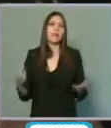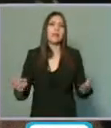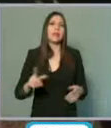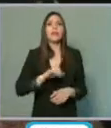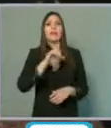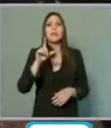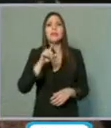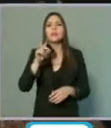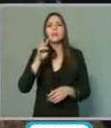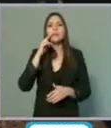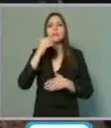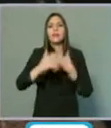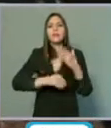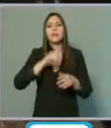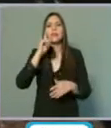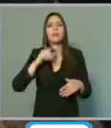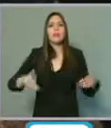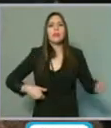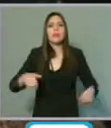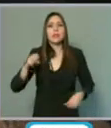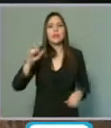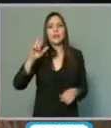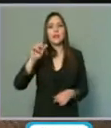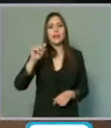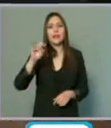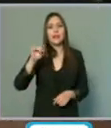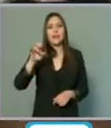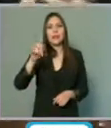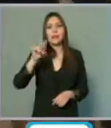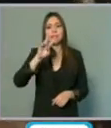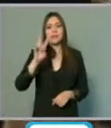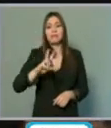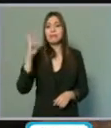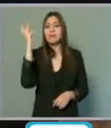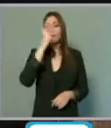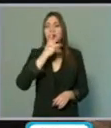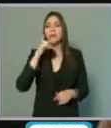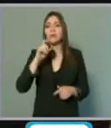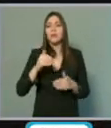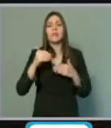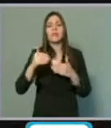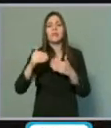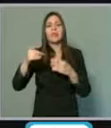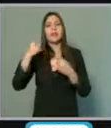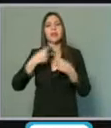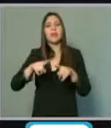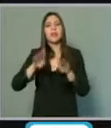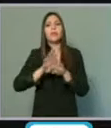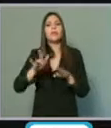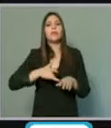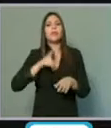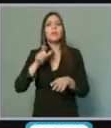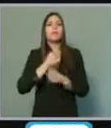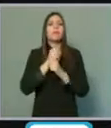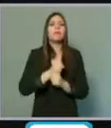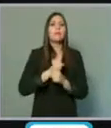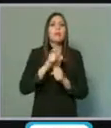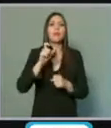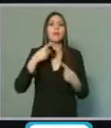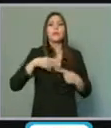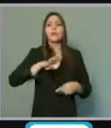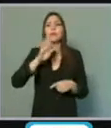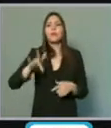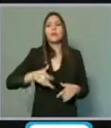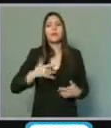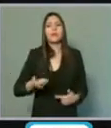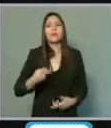acompañando a este personaje que hace Sara Pinet, que es de verdad maravilloso, en las etapas distintas del duelo, que tienen que ver con el enojo, con